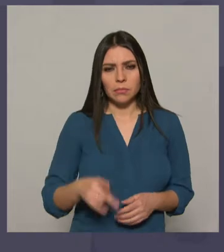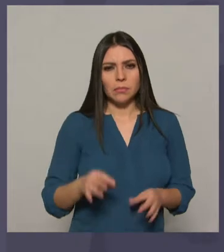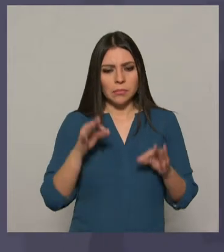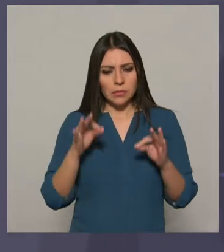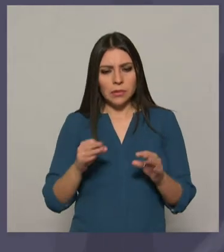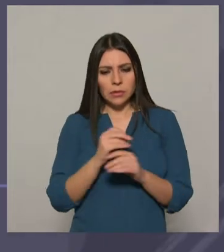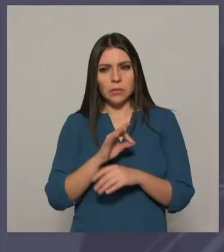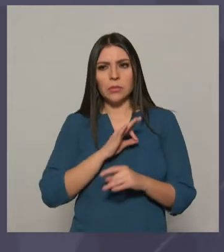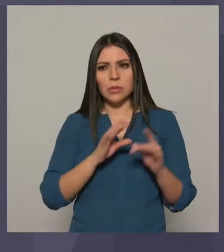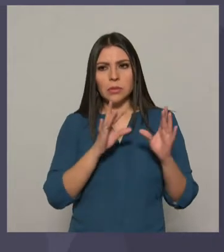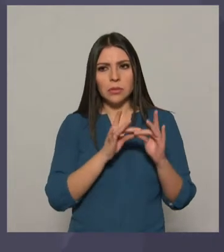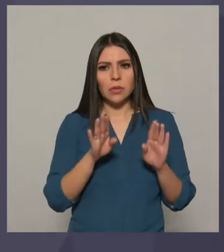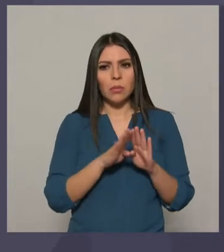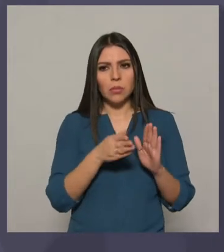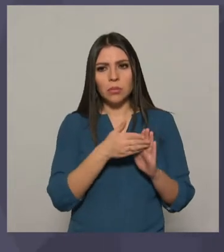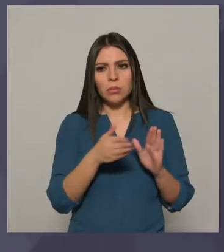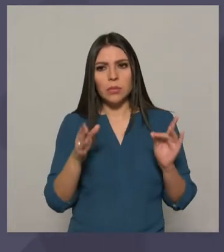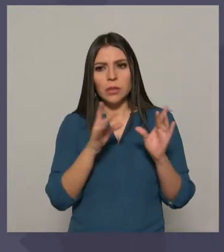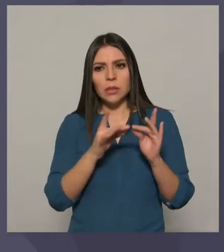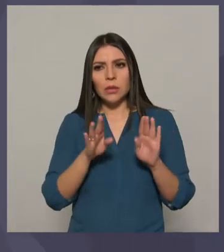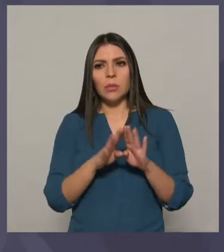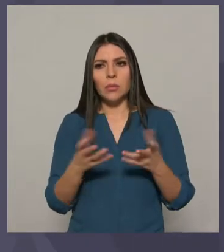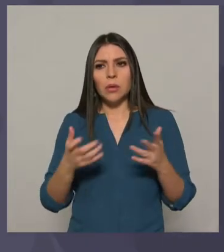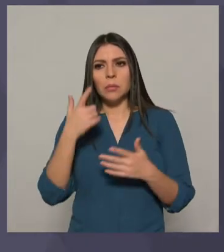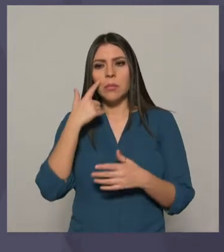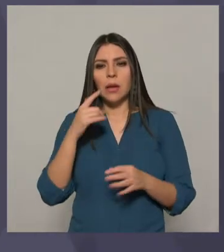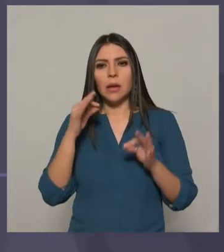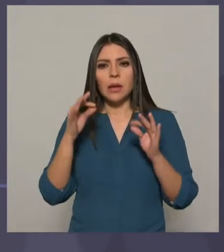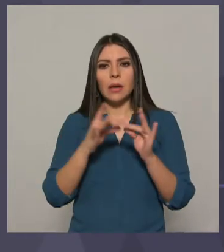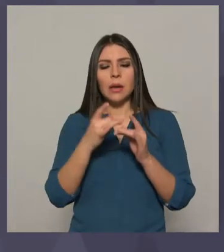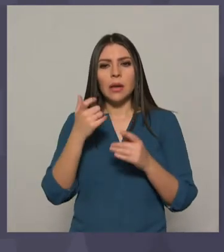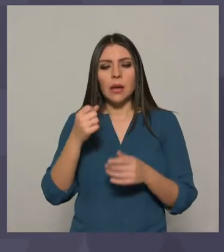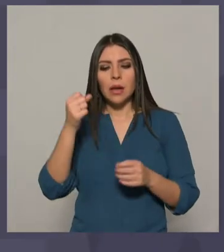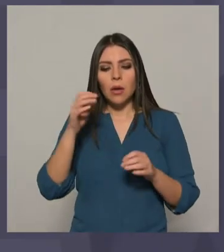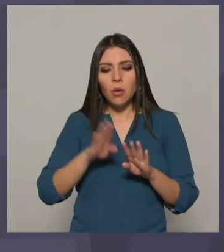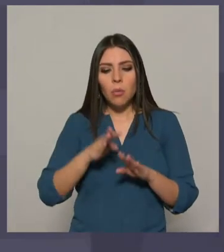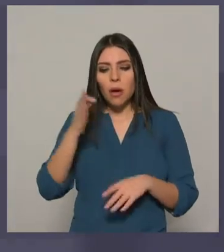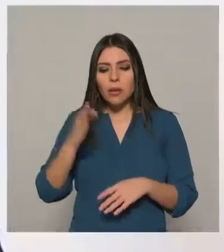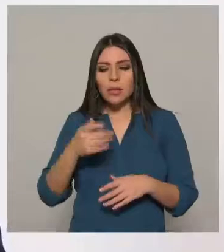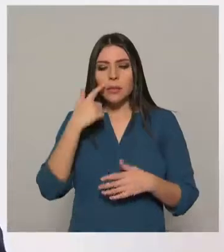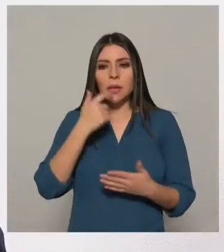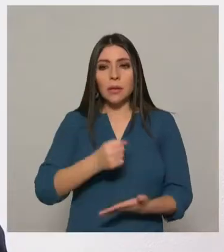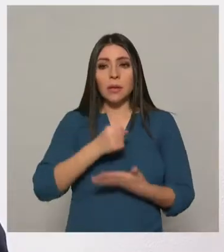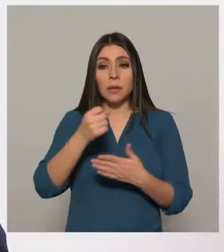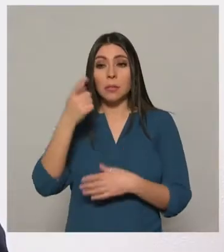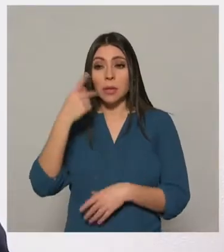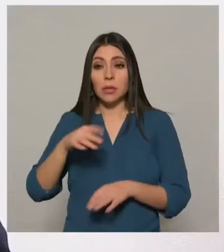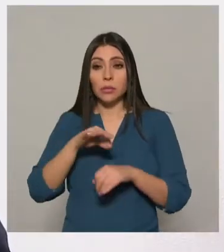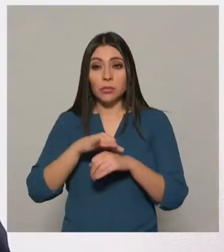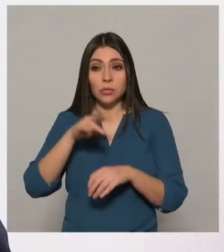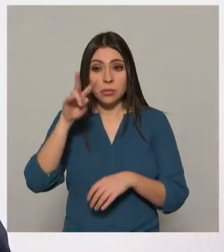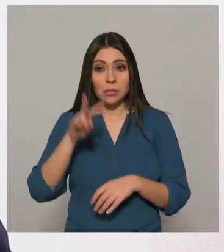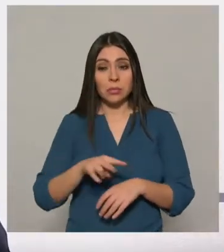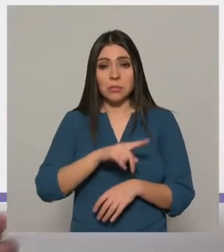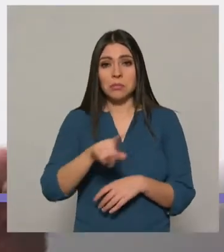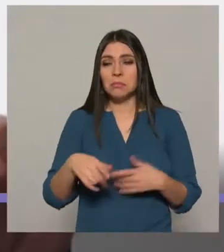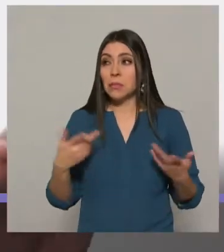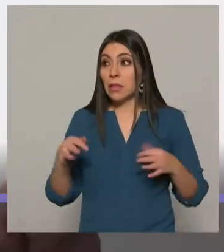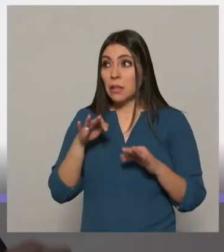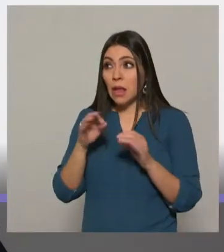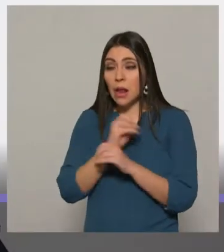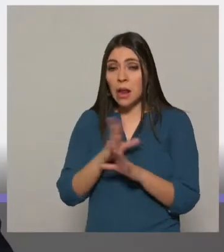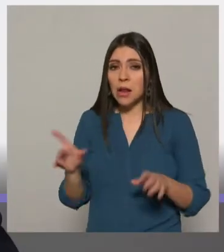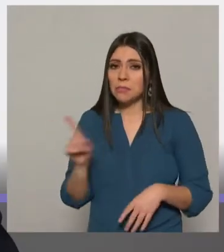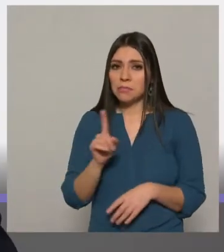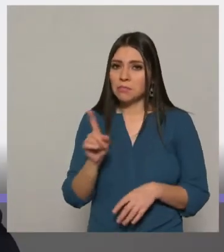el proceso legislativo para definir el presupuesto. Pero de manera real, lo que hemos visto es opacidad.